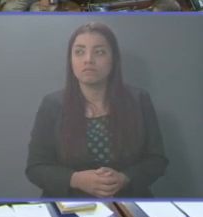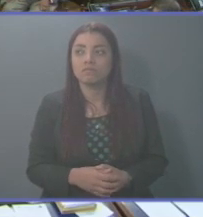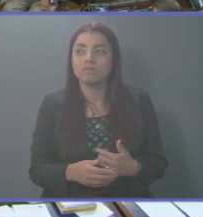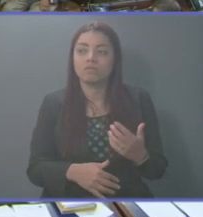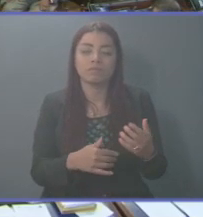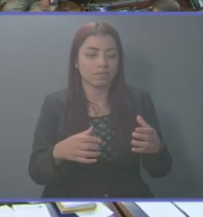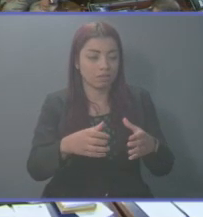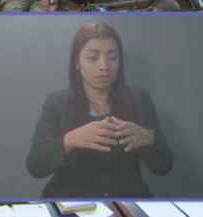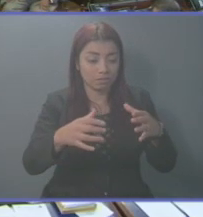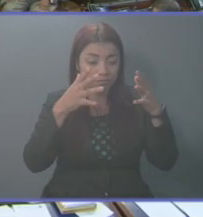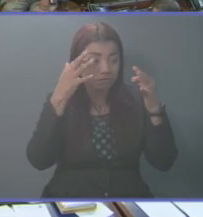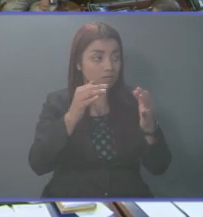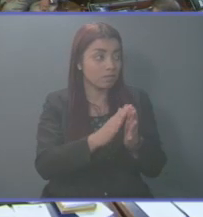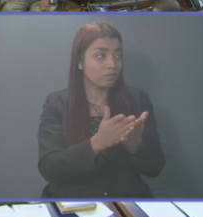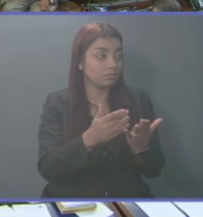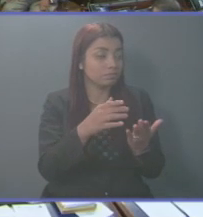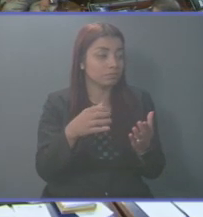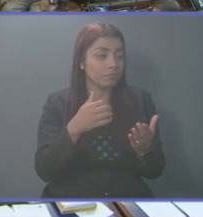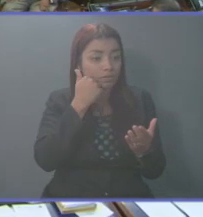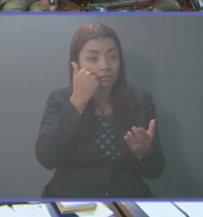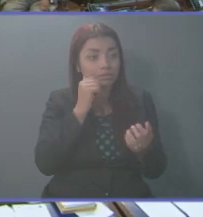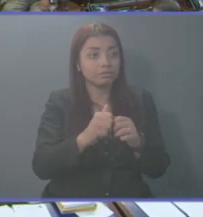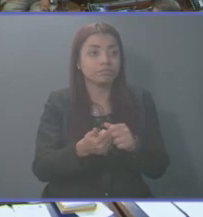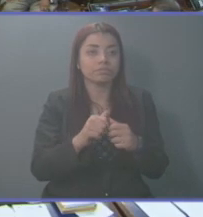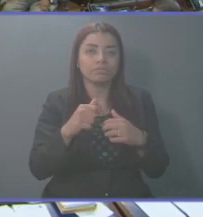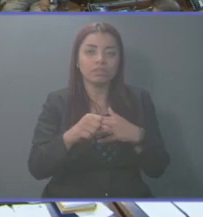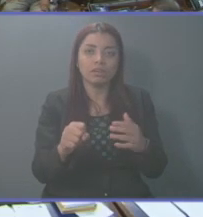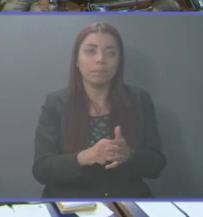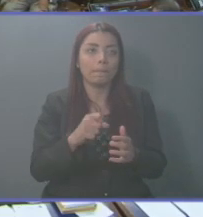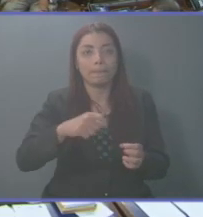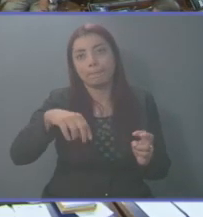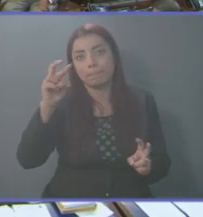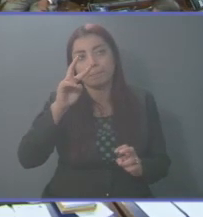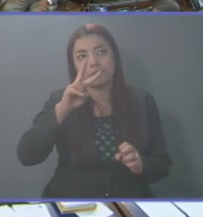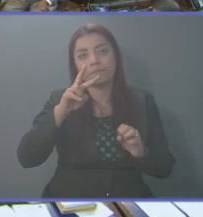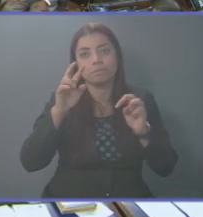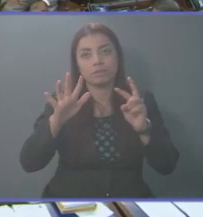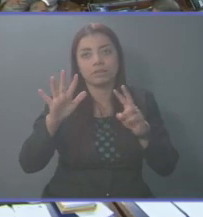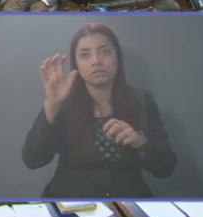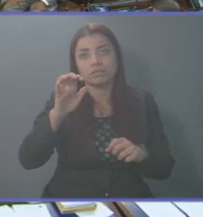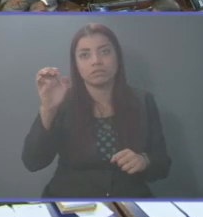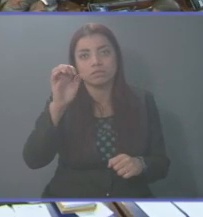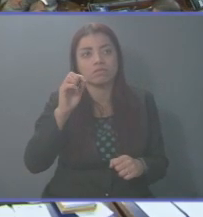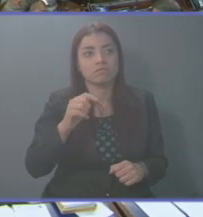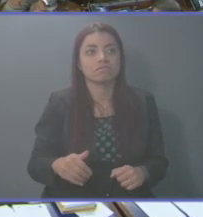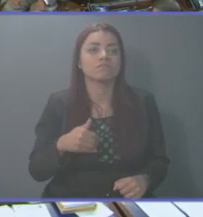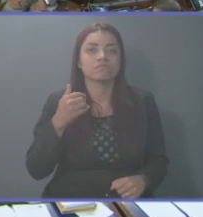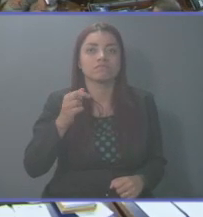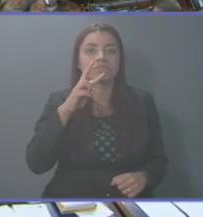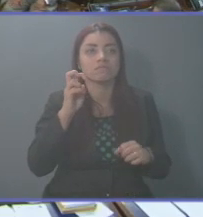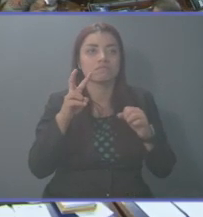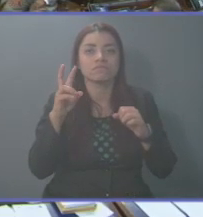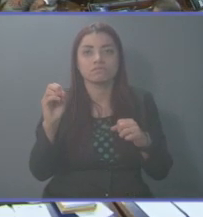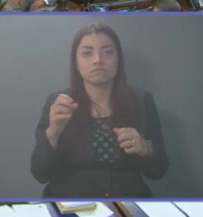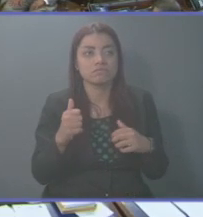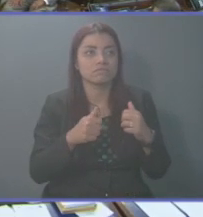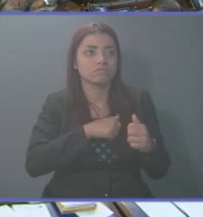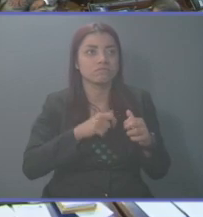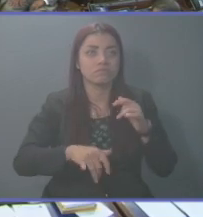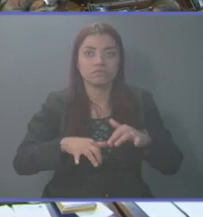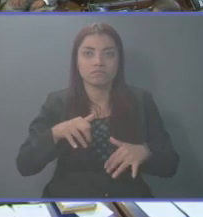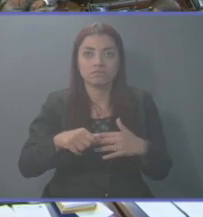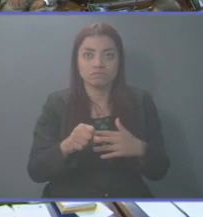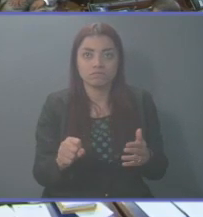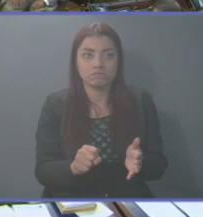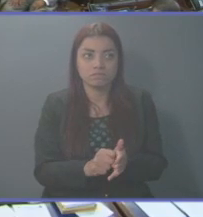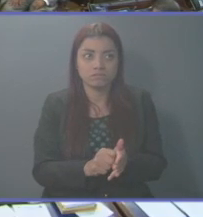El documento dice: Comisión de Juventud y Deporte, Palacio Legislativo, San Salvador, 27 de enero del 2020. Señores secretarios de la